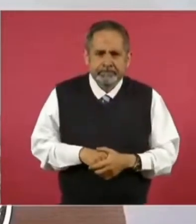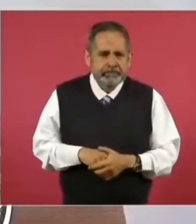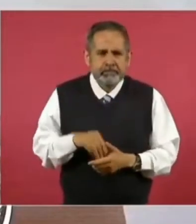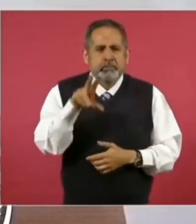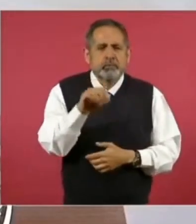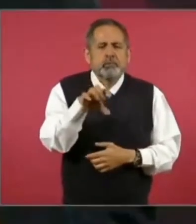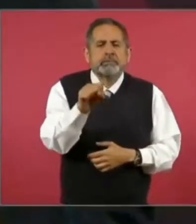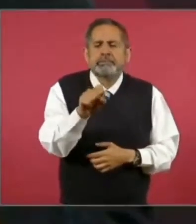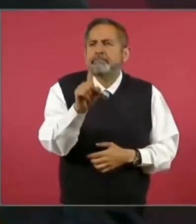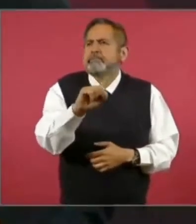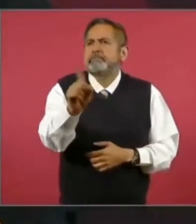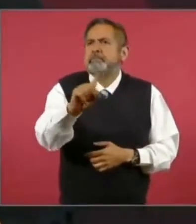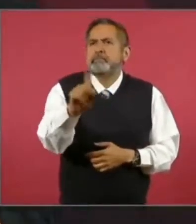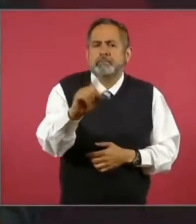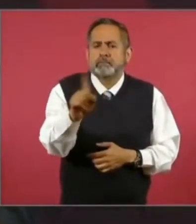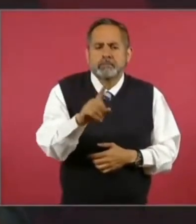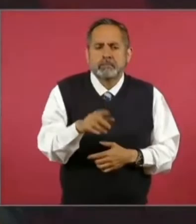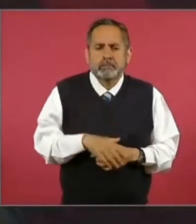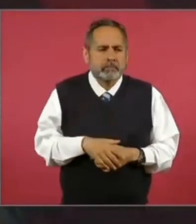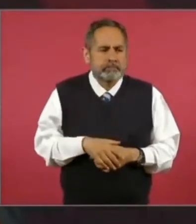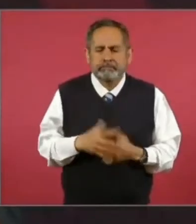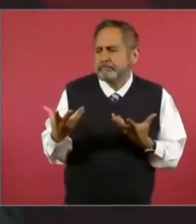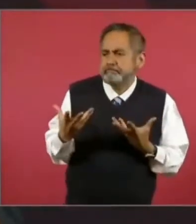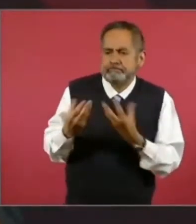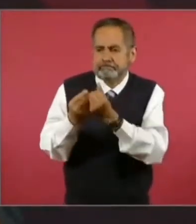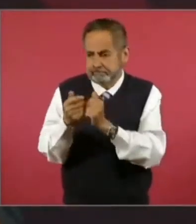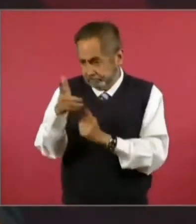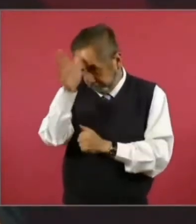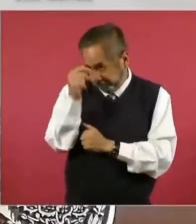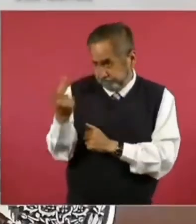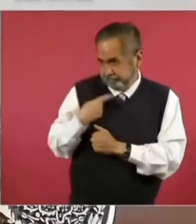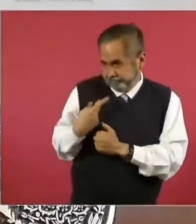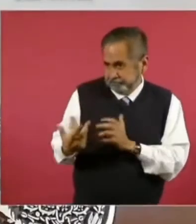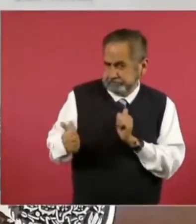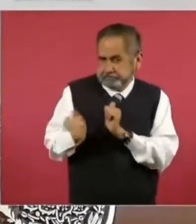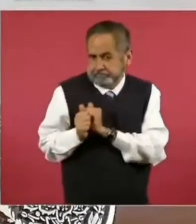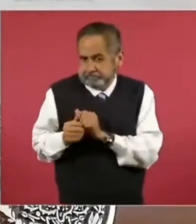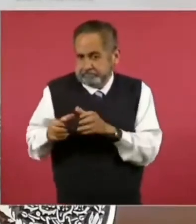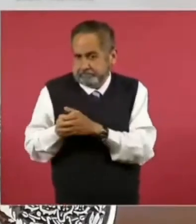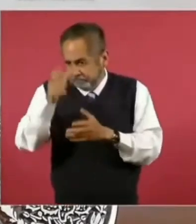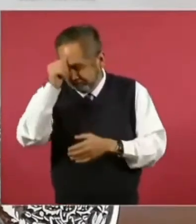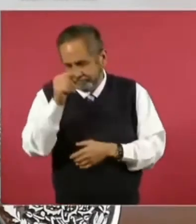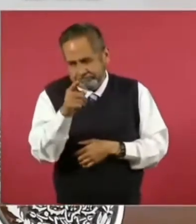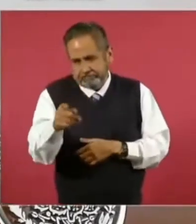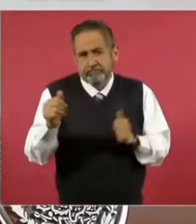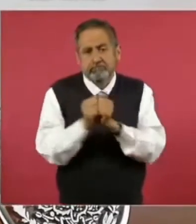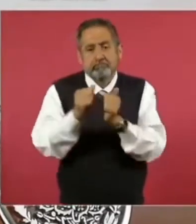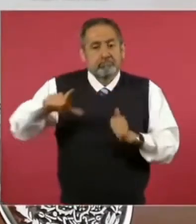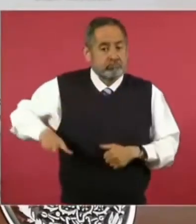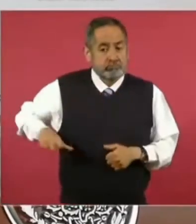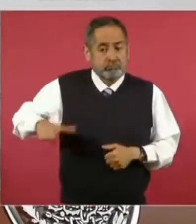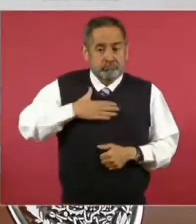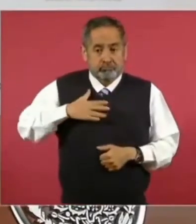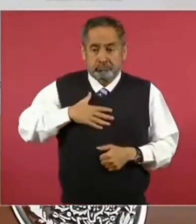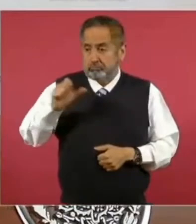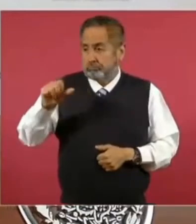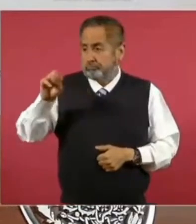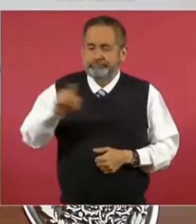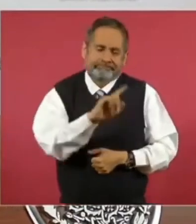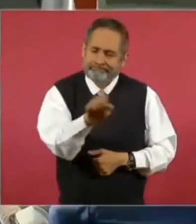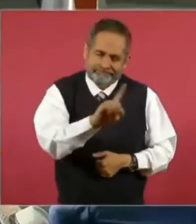trata de una alianza, de un acuerdo con el gobierno que yo